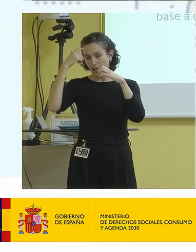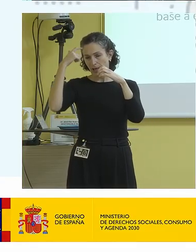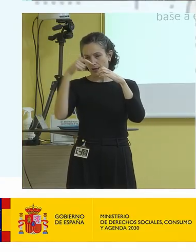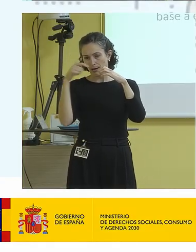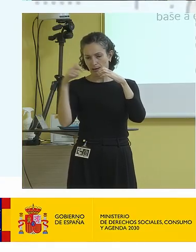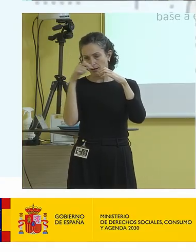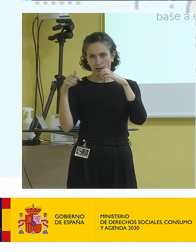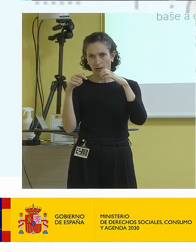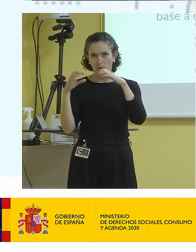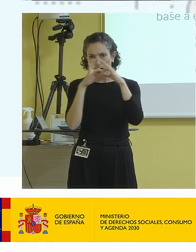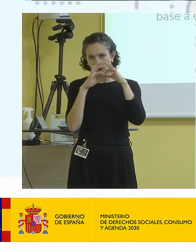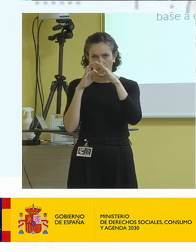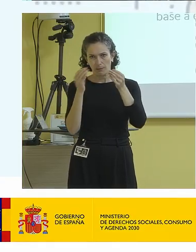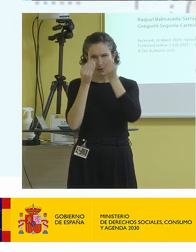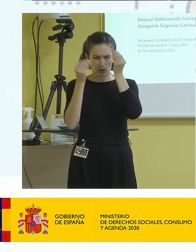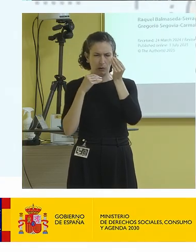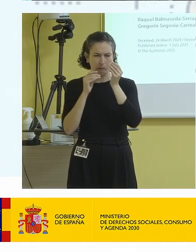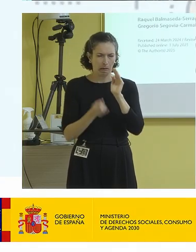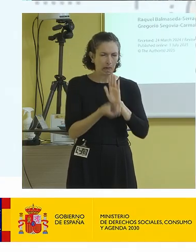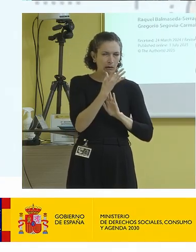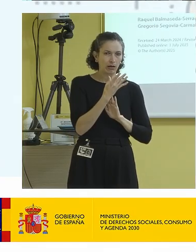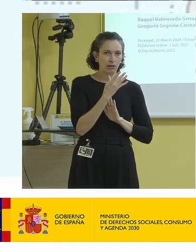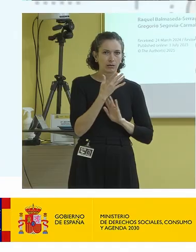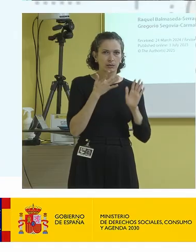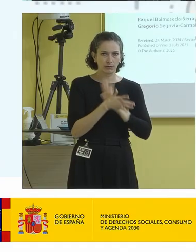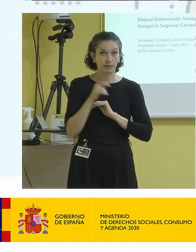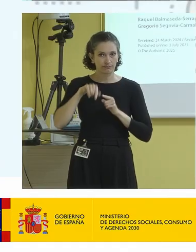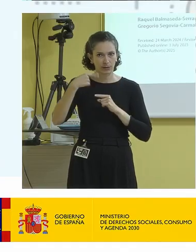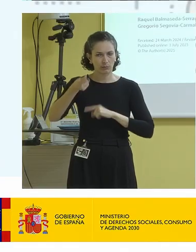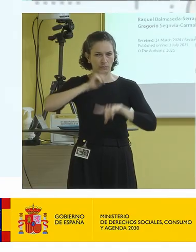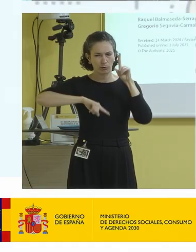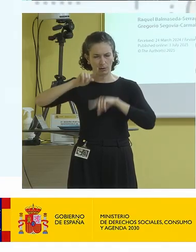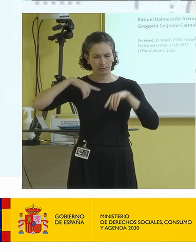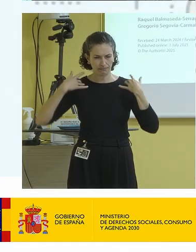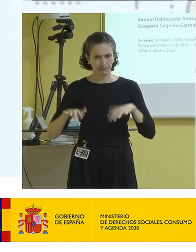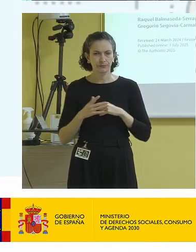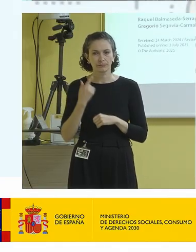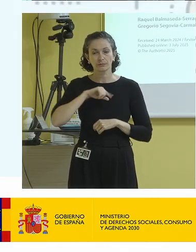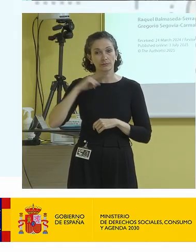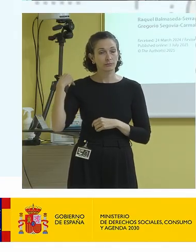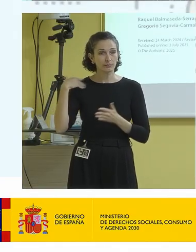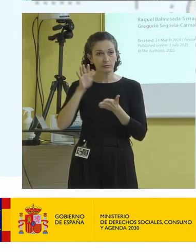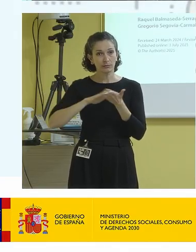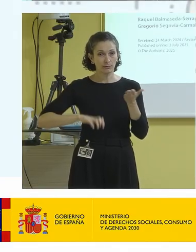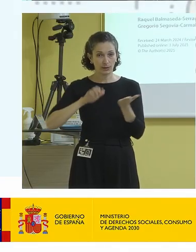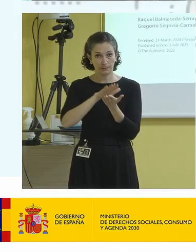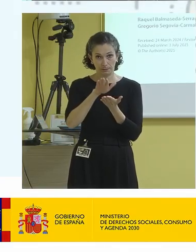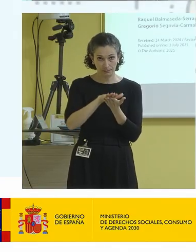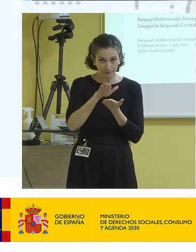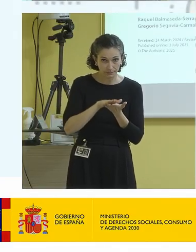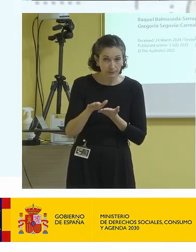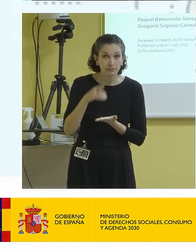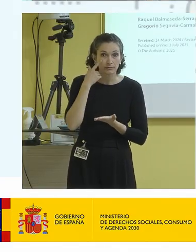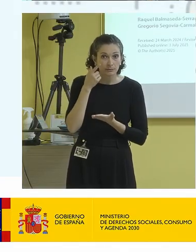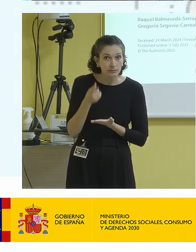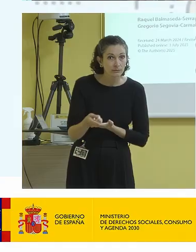mejor entre ellos, para que se hablen. En fin, cosas que generan mucho problema. Entonces, nosotros publicamos un artículo, como han comentado antes, viendo